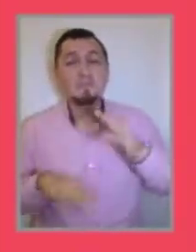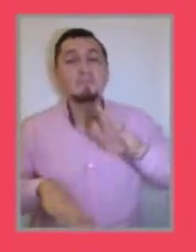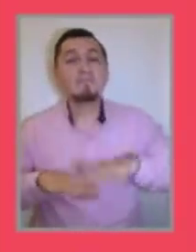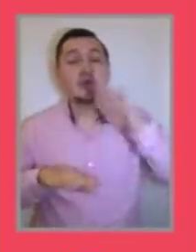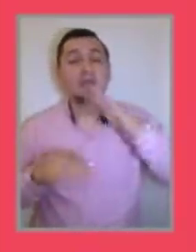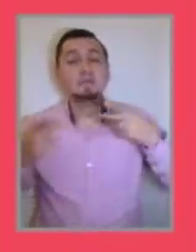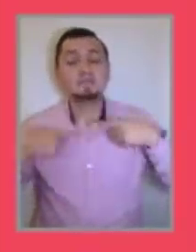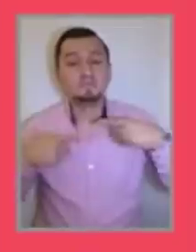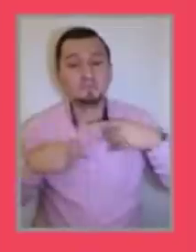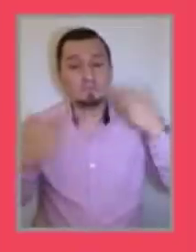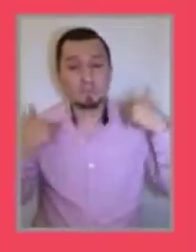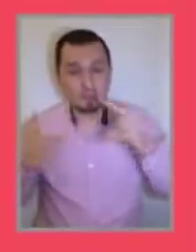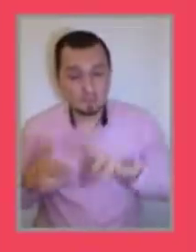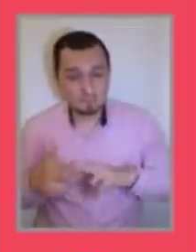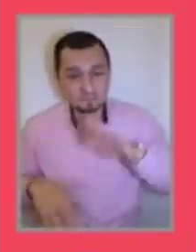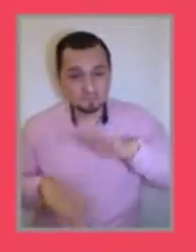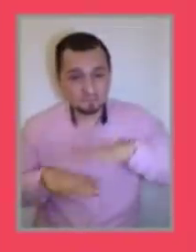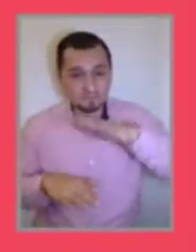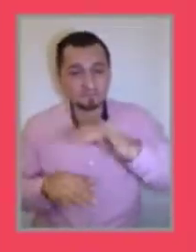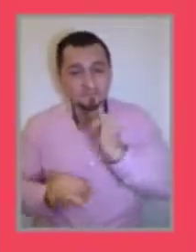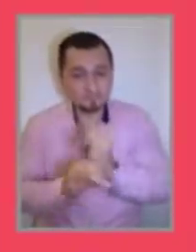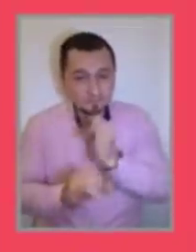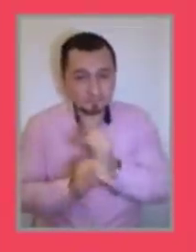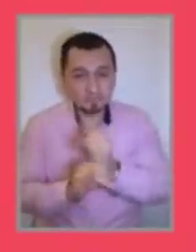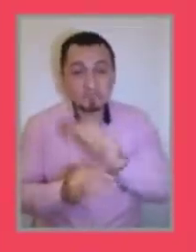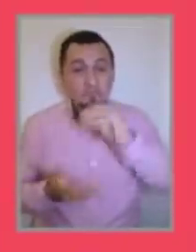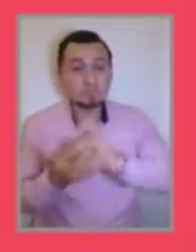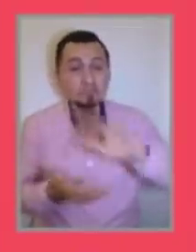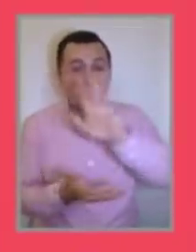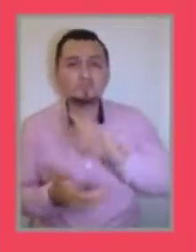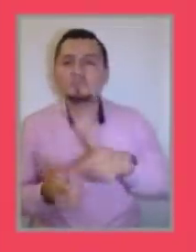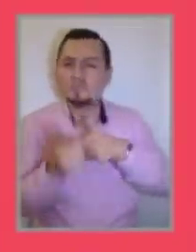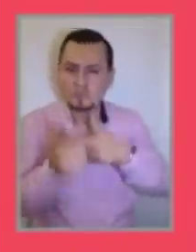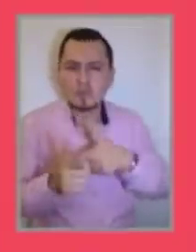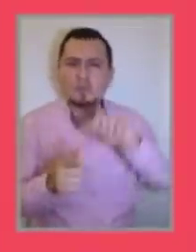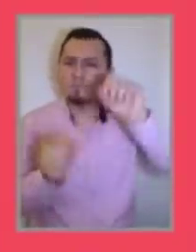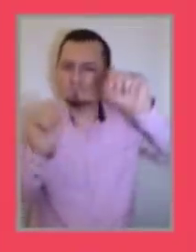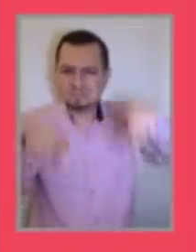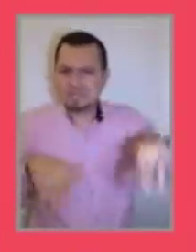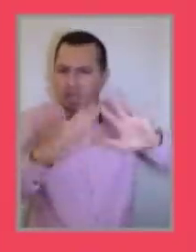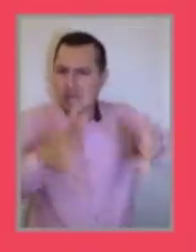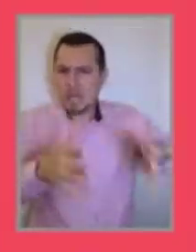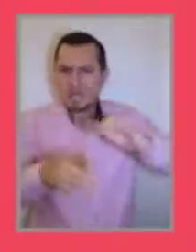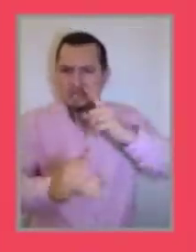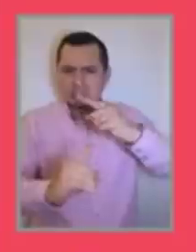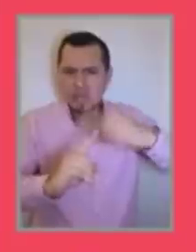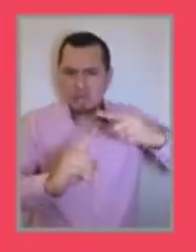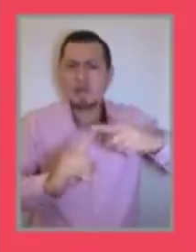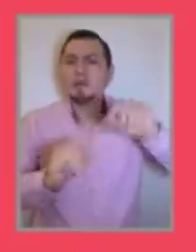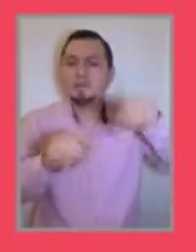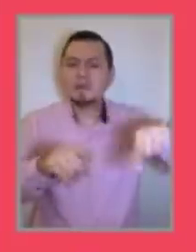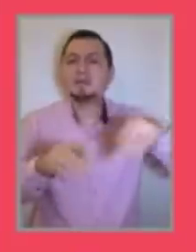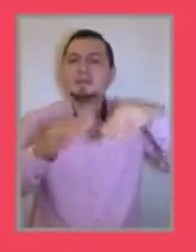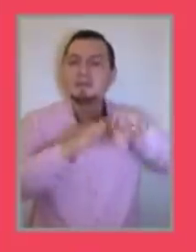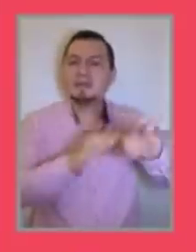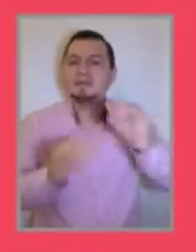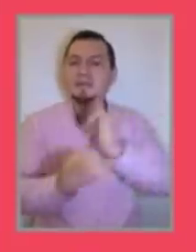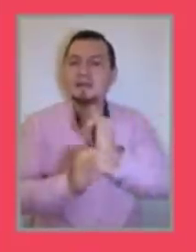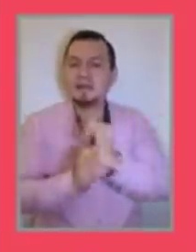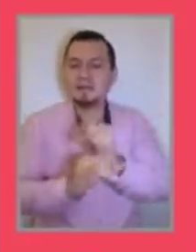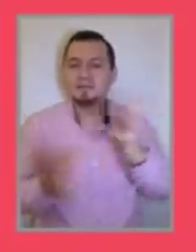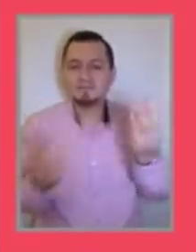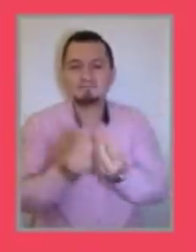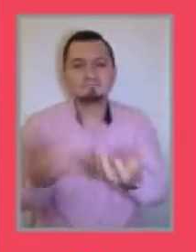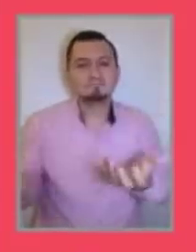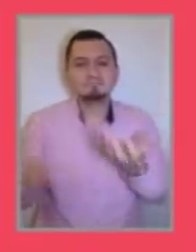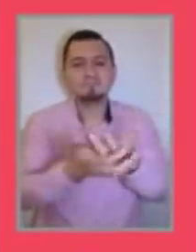de maestros que utilizan las herramientas digitales y que seguramente dejarán ahí los contenidos para que esa semana puedan ser atendidos por los alumnos. Y